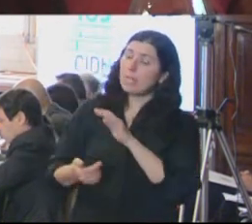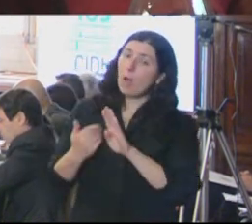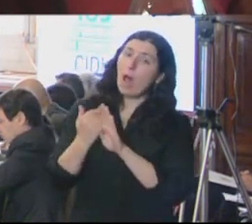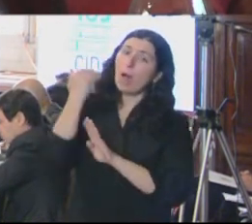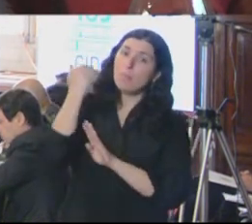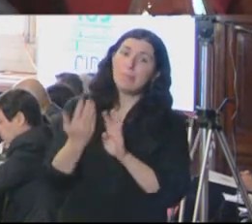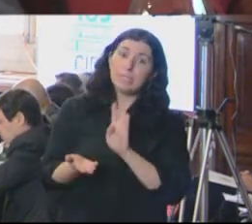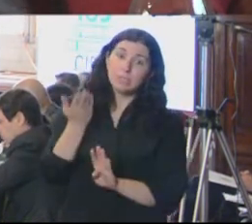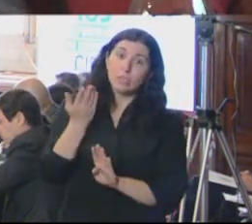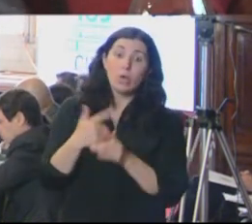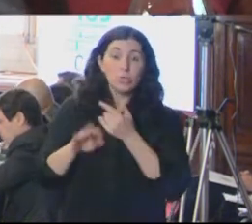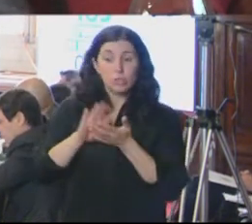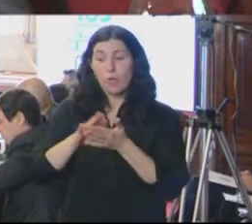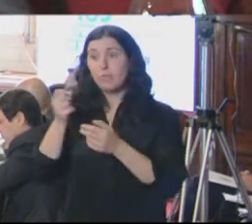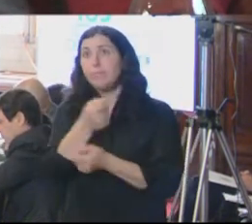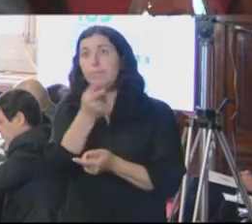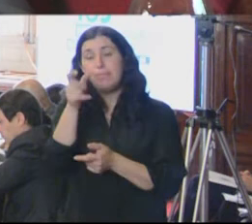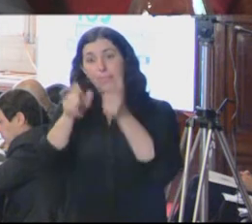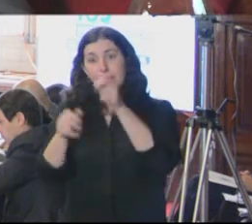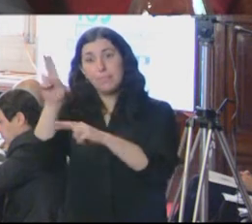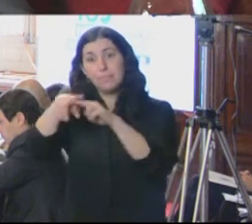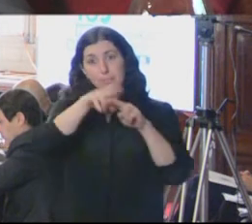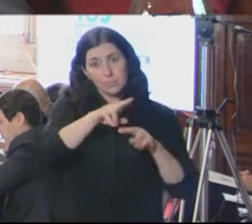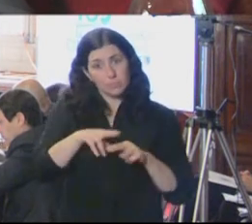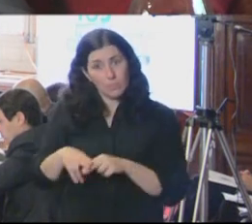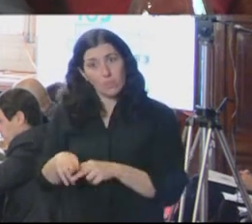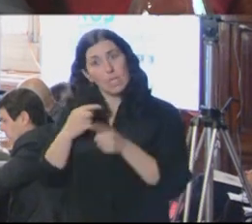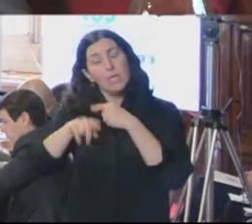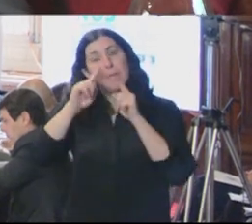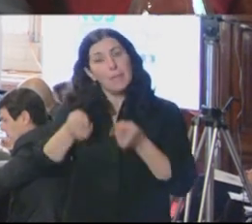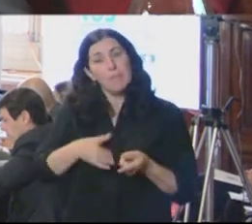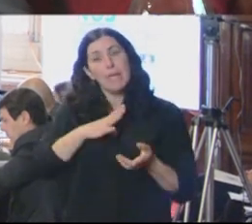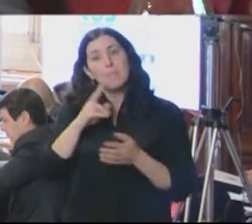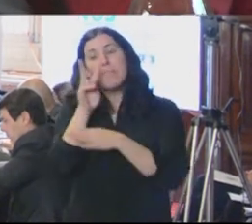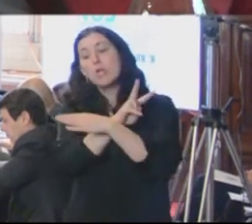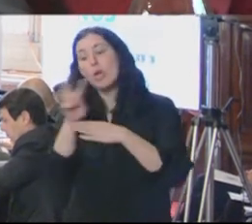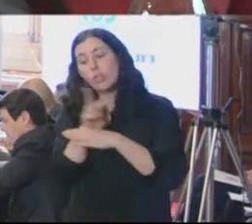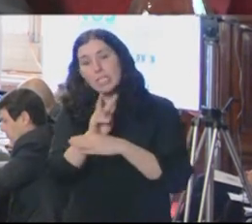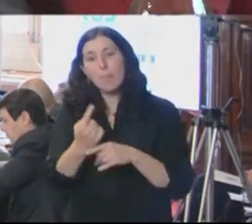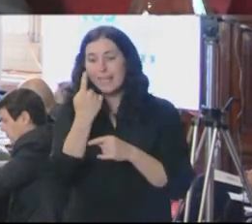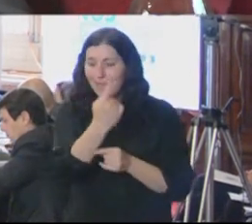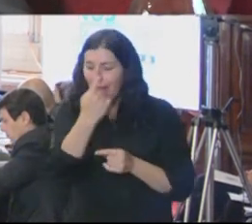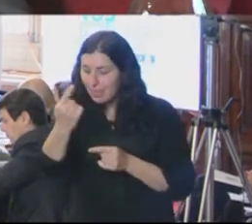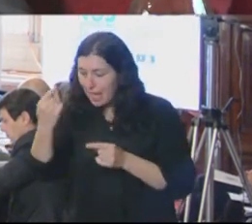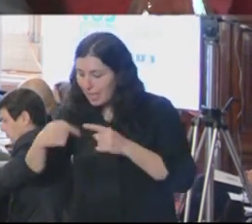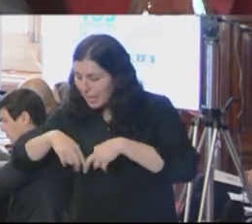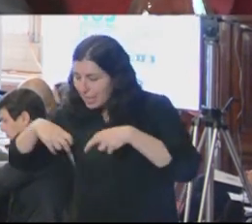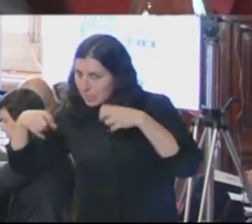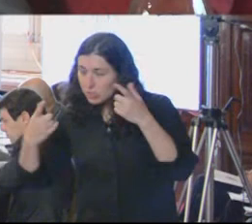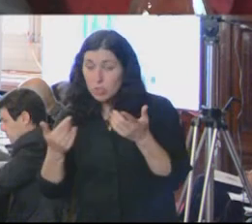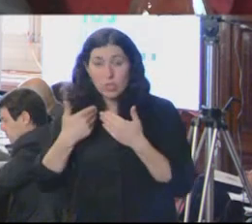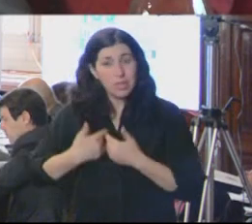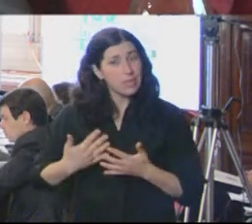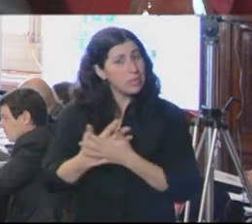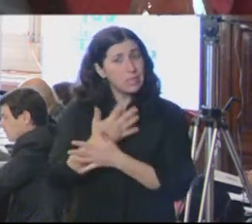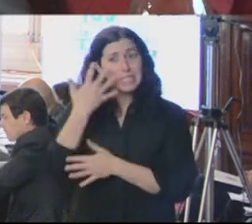notorio. Se estudien y otorguen las medidas de protección idóneas para que cada uno de esos casos concretos que desafortunadamente el único año se